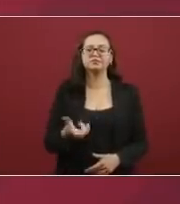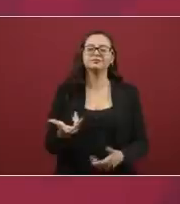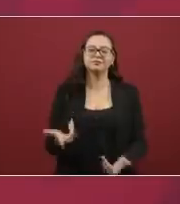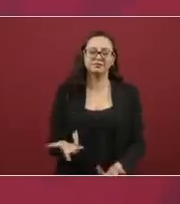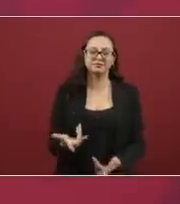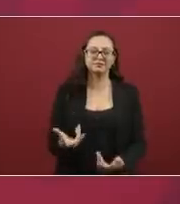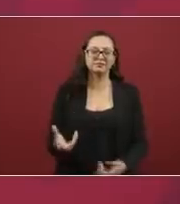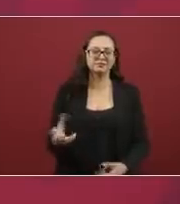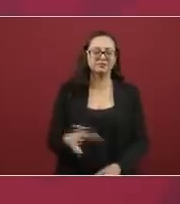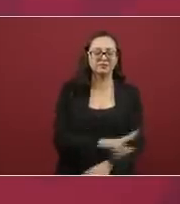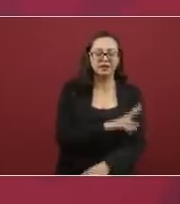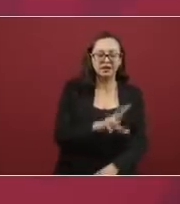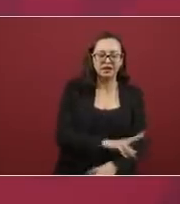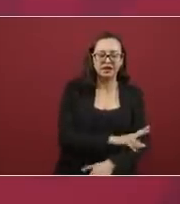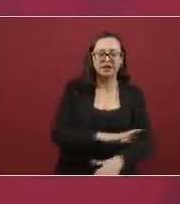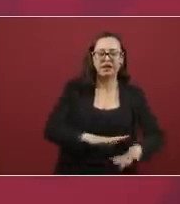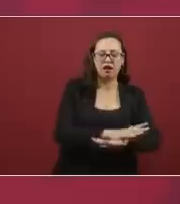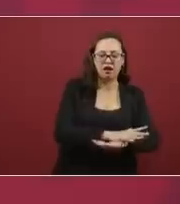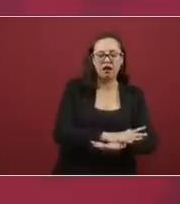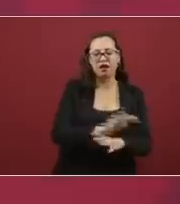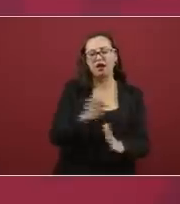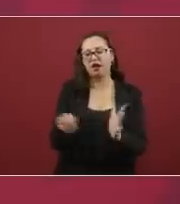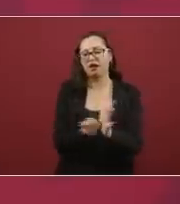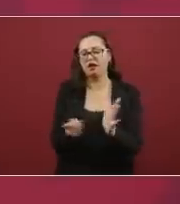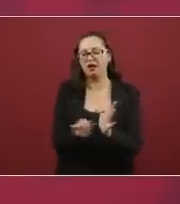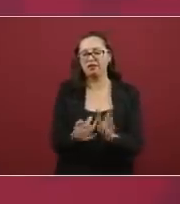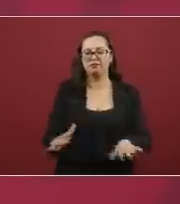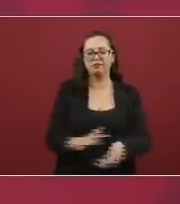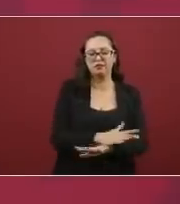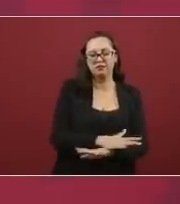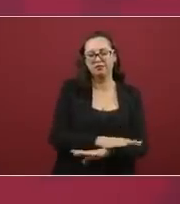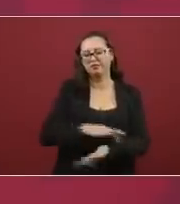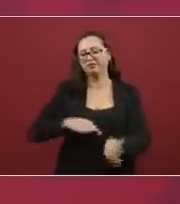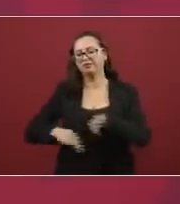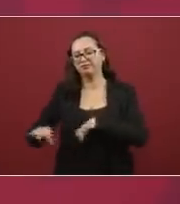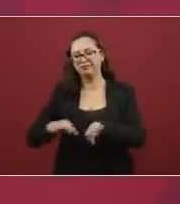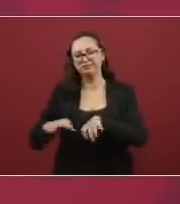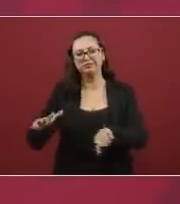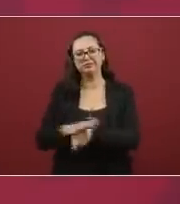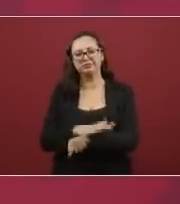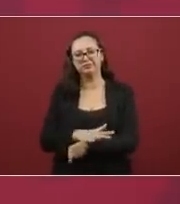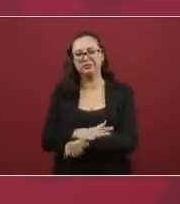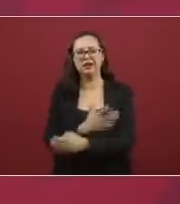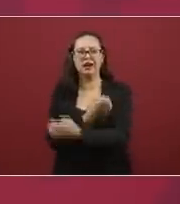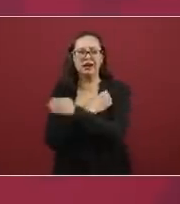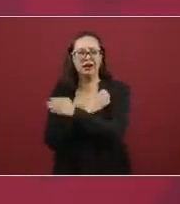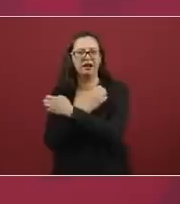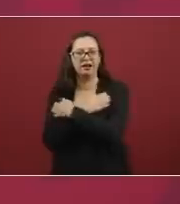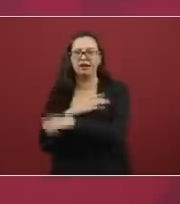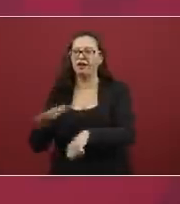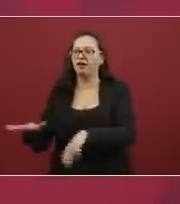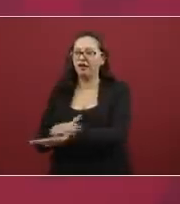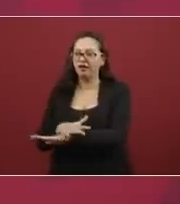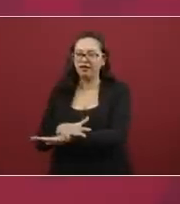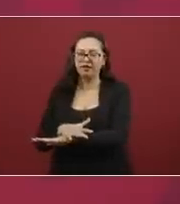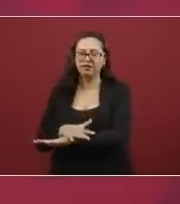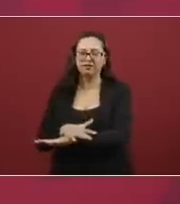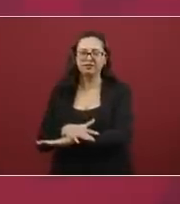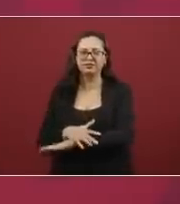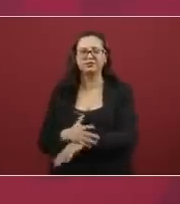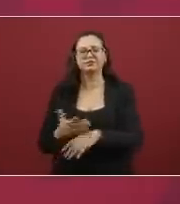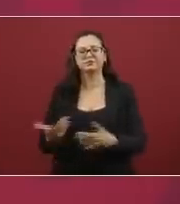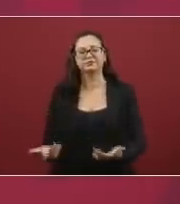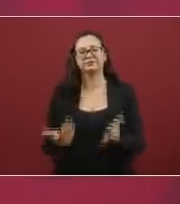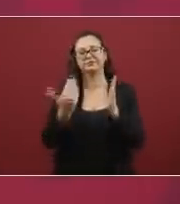energética, reforma fiscal, reforma laboral, reforma educativa. Es